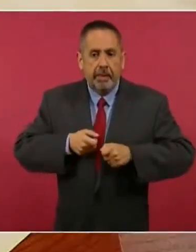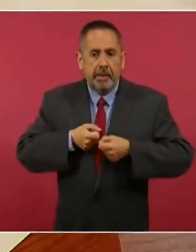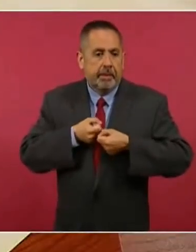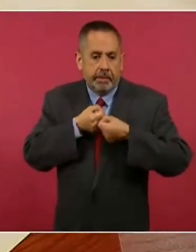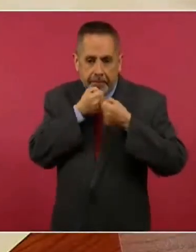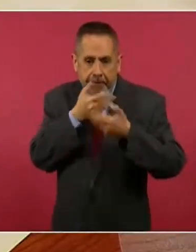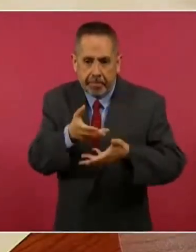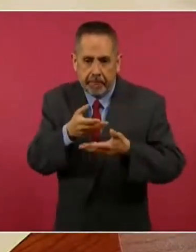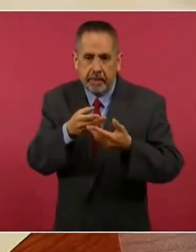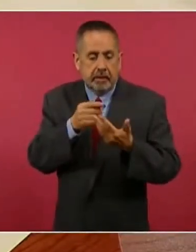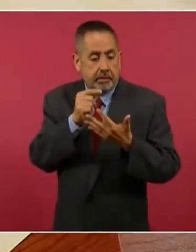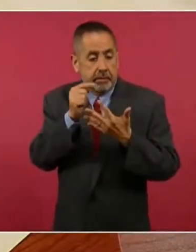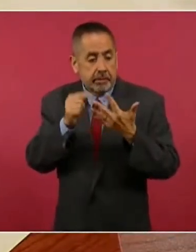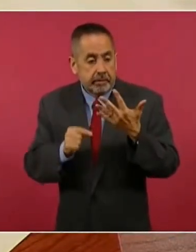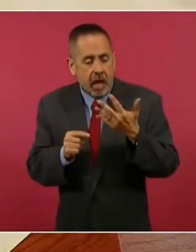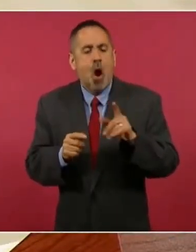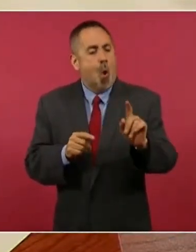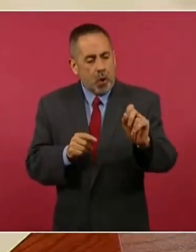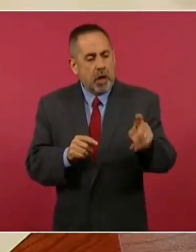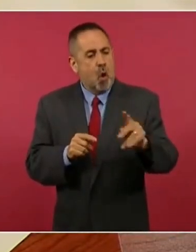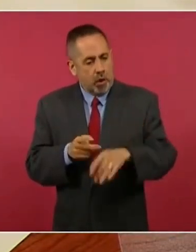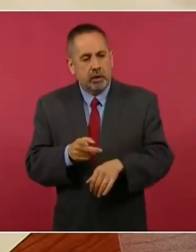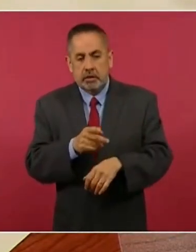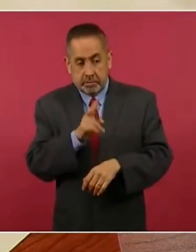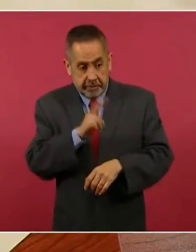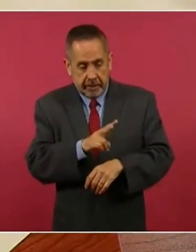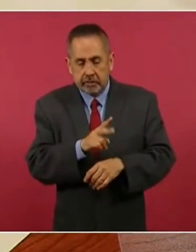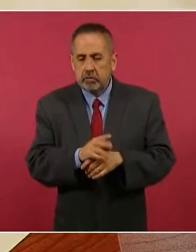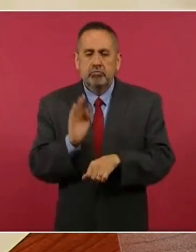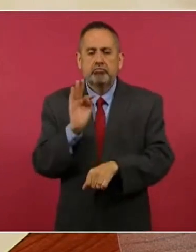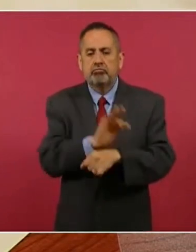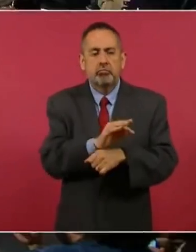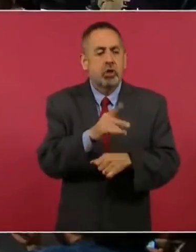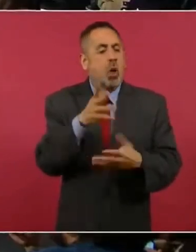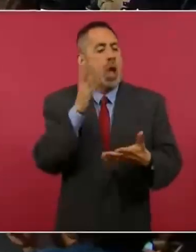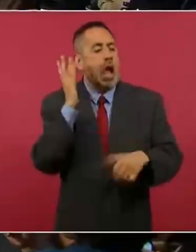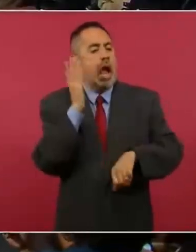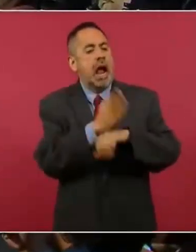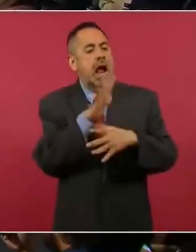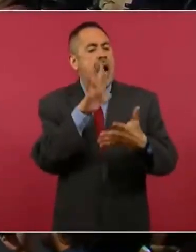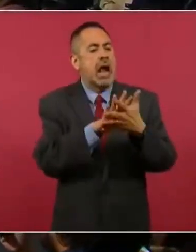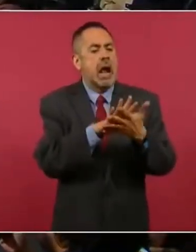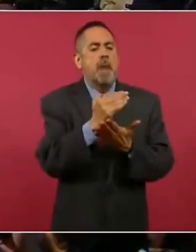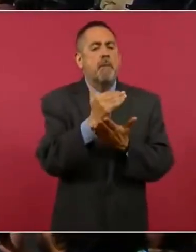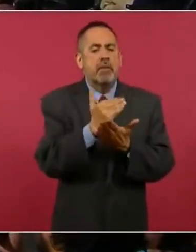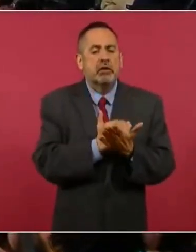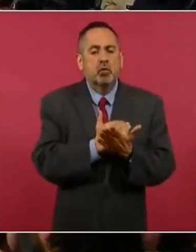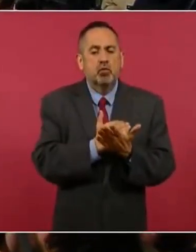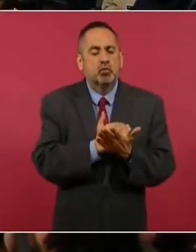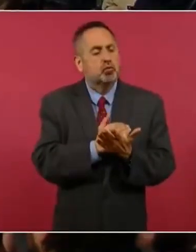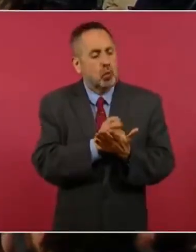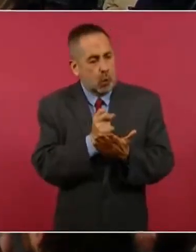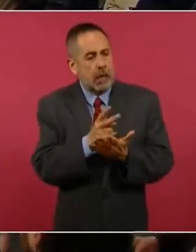pueda tener un beneficio de reducción de pena